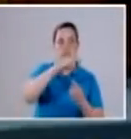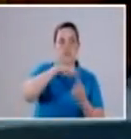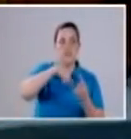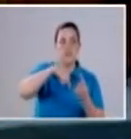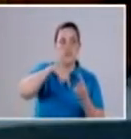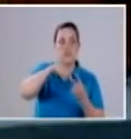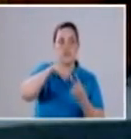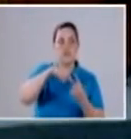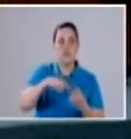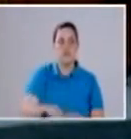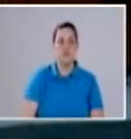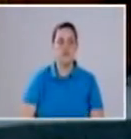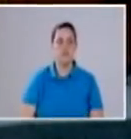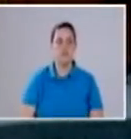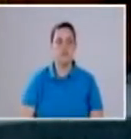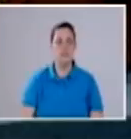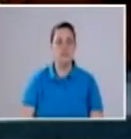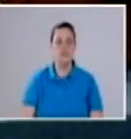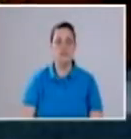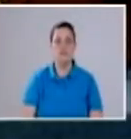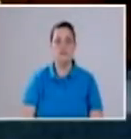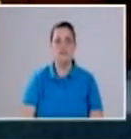hace más de 30 años,